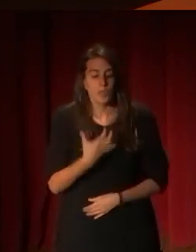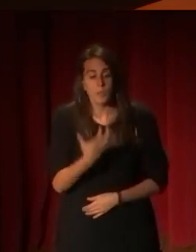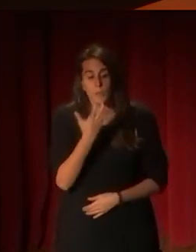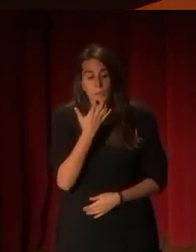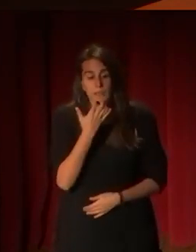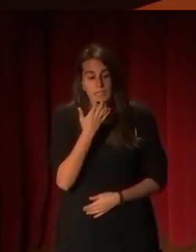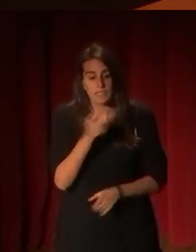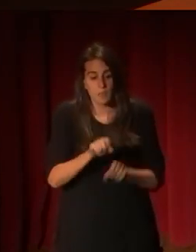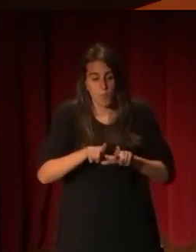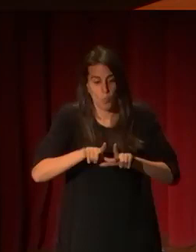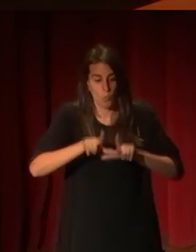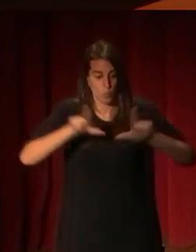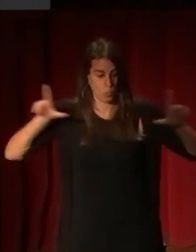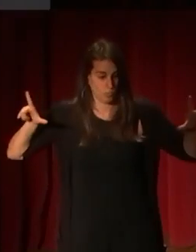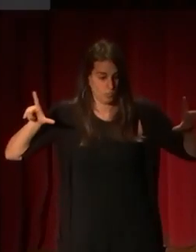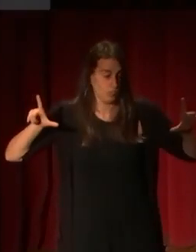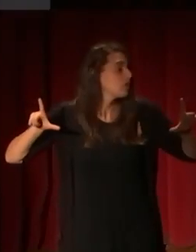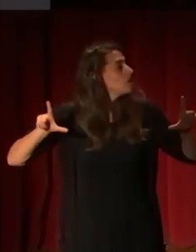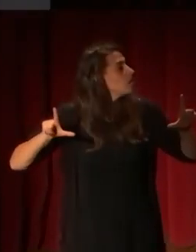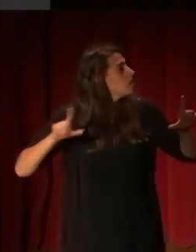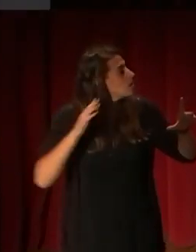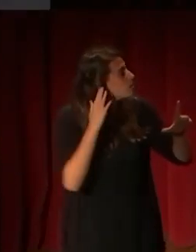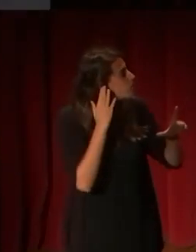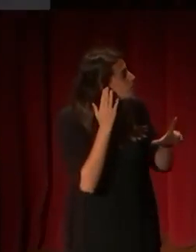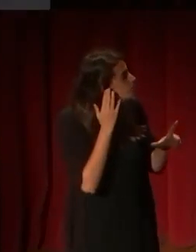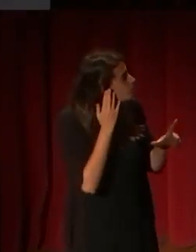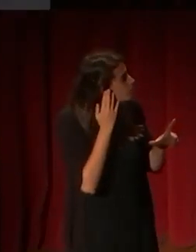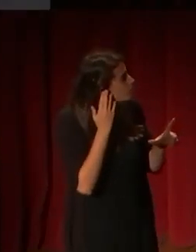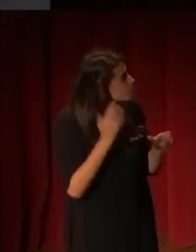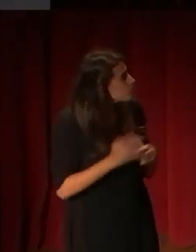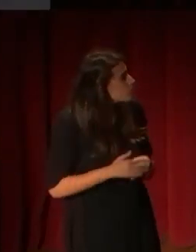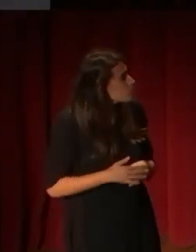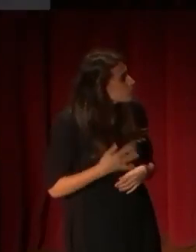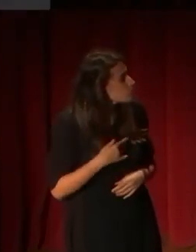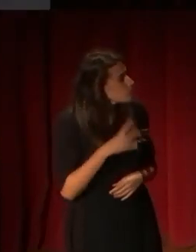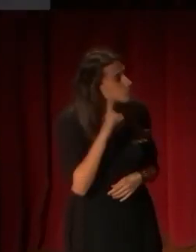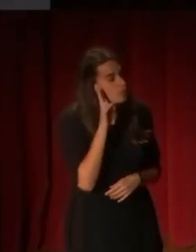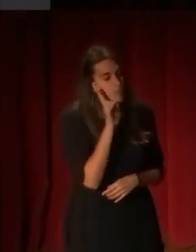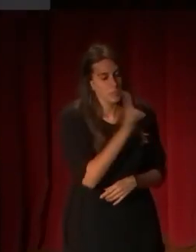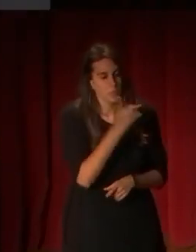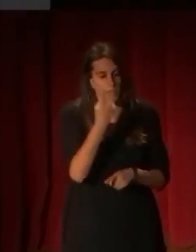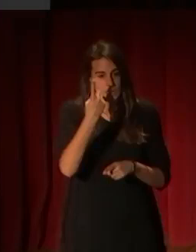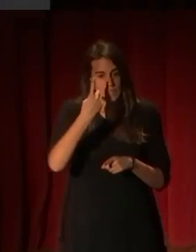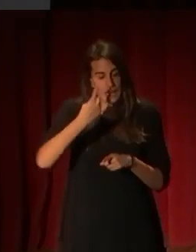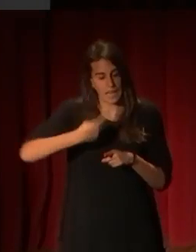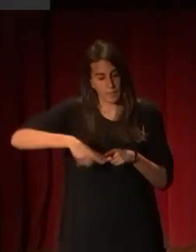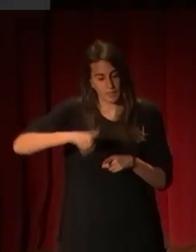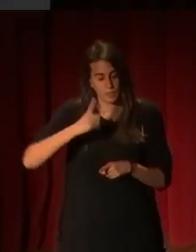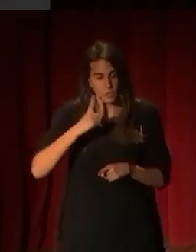otra vez un zoom sobre esta misma imagen veremos cuáles eran esos elementos que